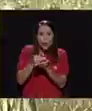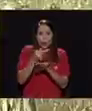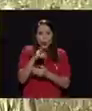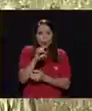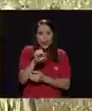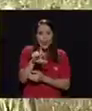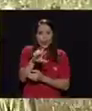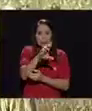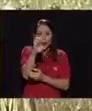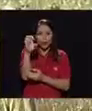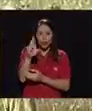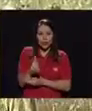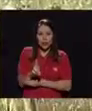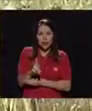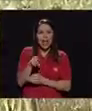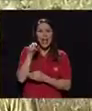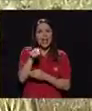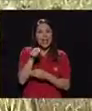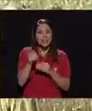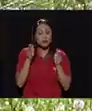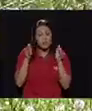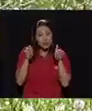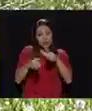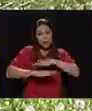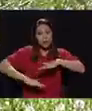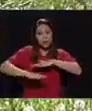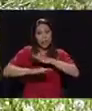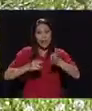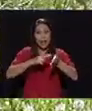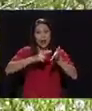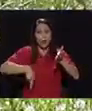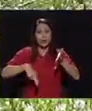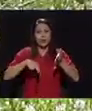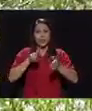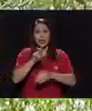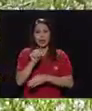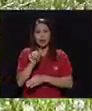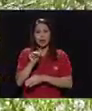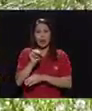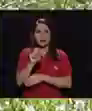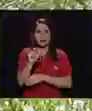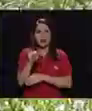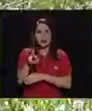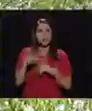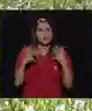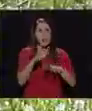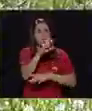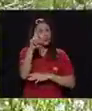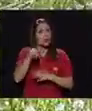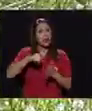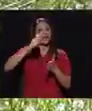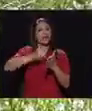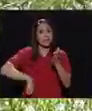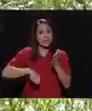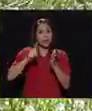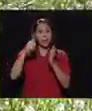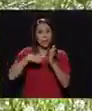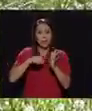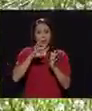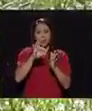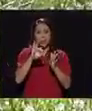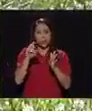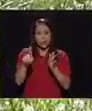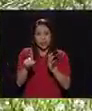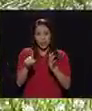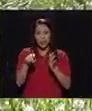función básicamente está fundamentada en la Convención de Ramsar, que Costa Rica es parte signataria desde el año 1991 y